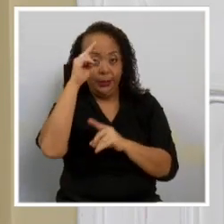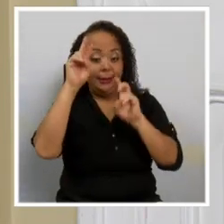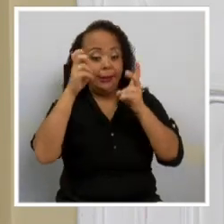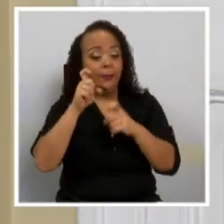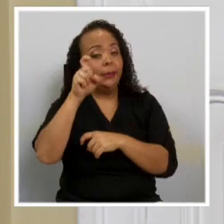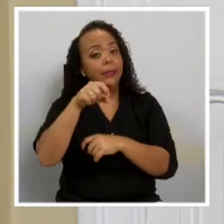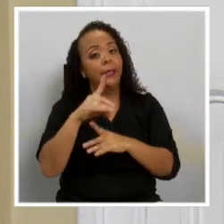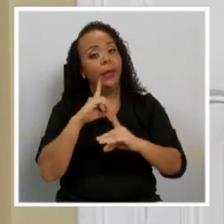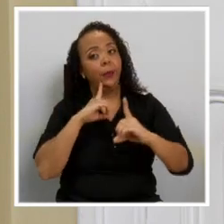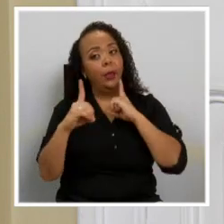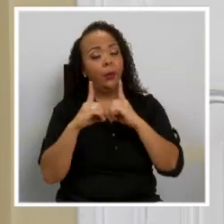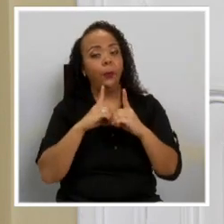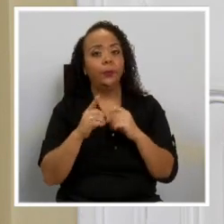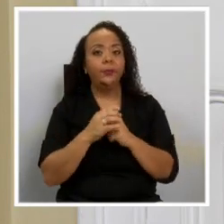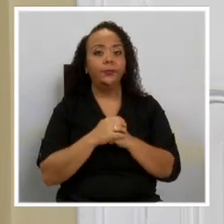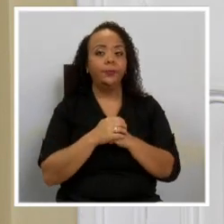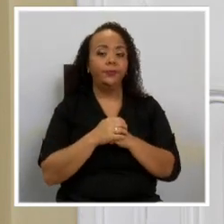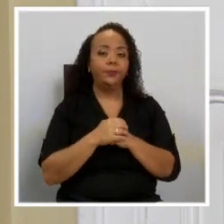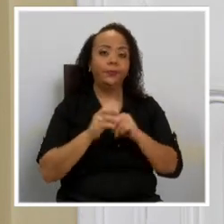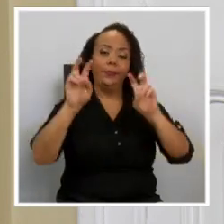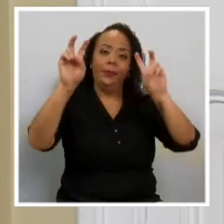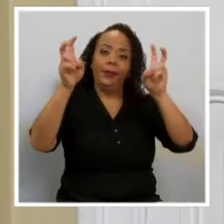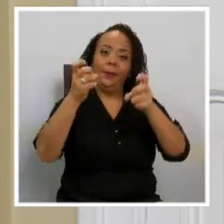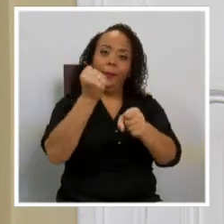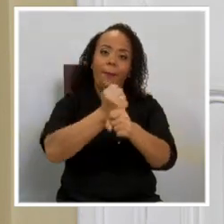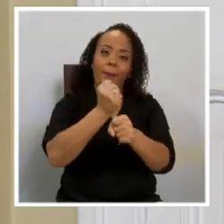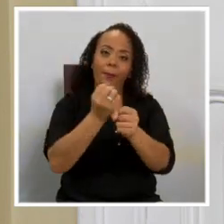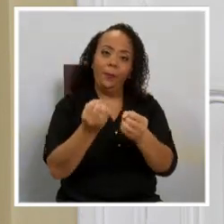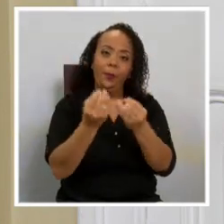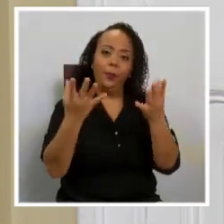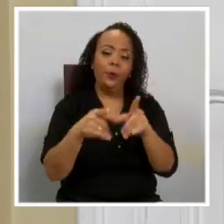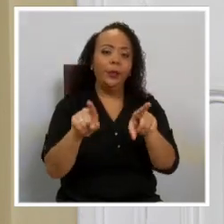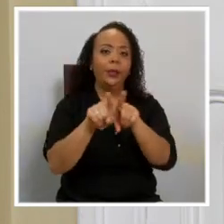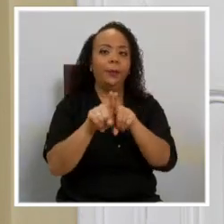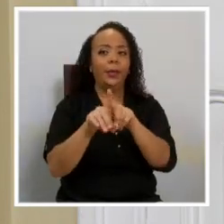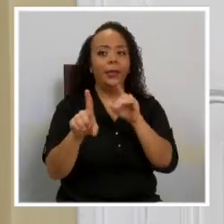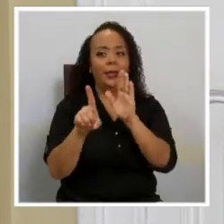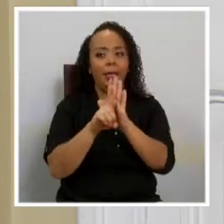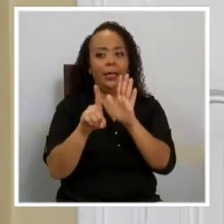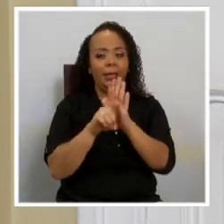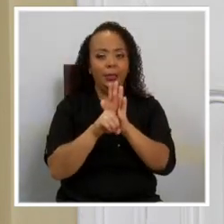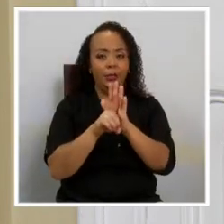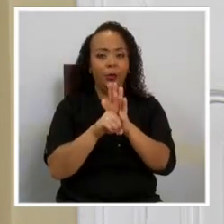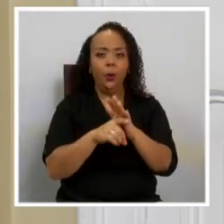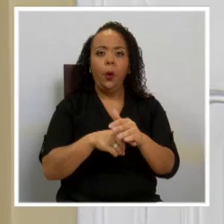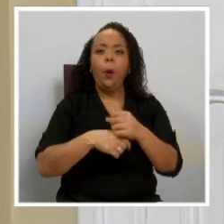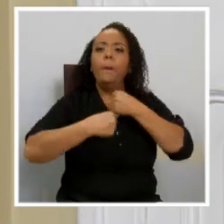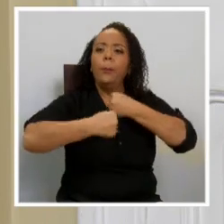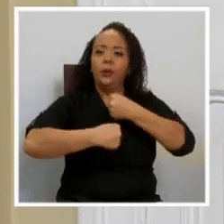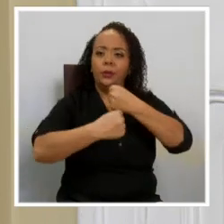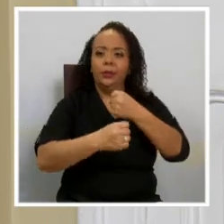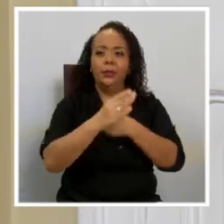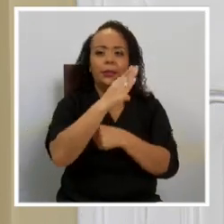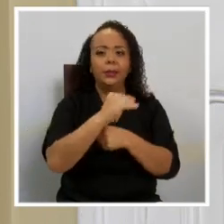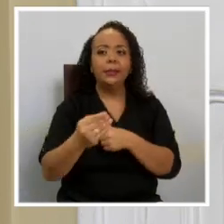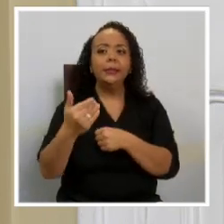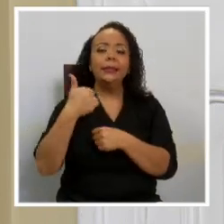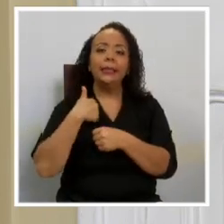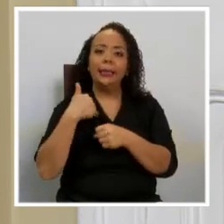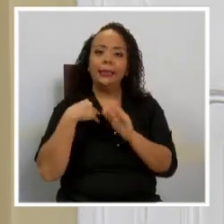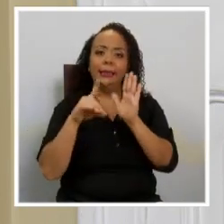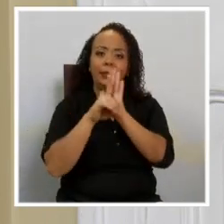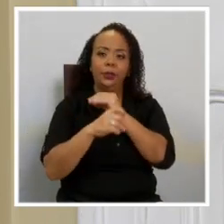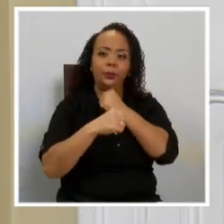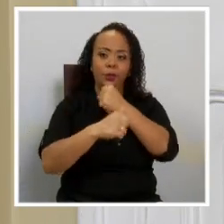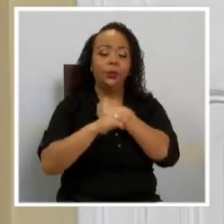un diálogo, tanto en materia de empleo público como del derecho de la protesta. Y eso es un elemento, y me detengo en el derecho de la protesta porque